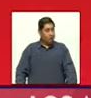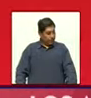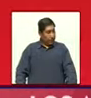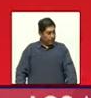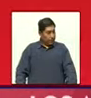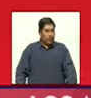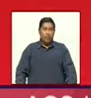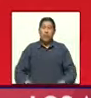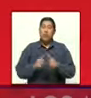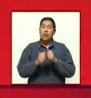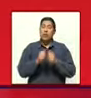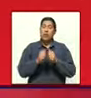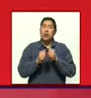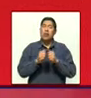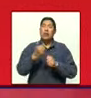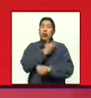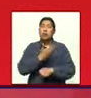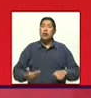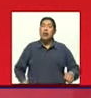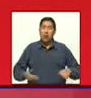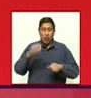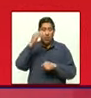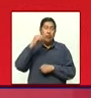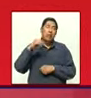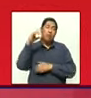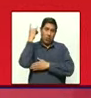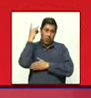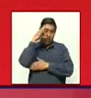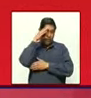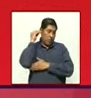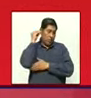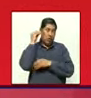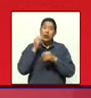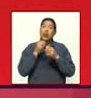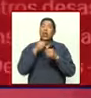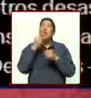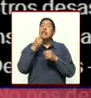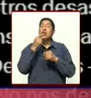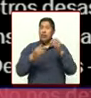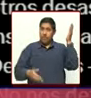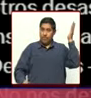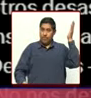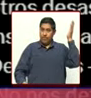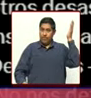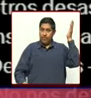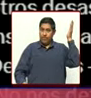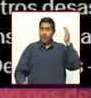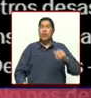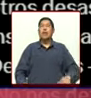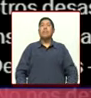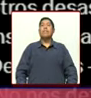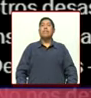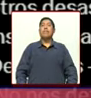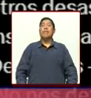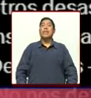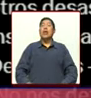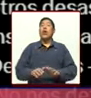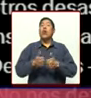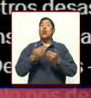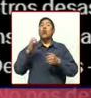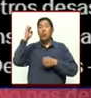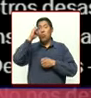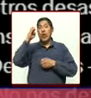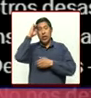En su cuenta de la plataforma X, el presidente Luis Arce Catacora ha escrito lo siguiente: señor director, cuando guste, por favor. Dice, como